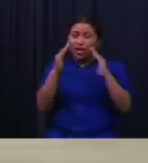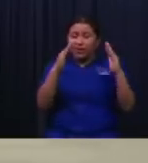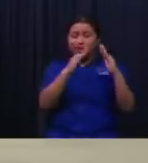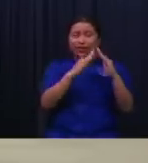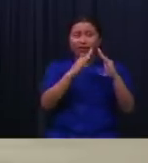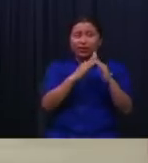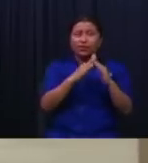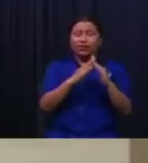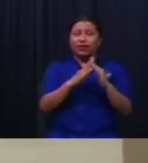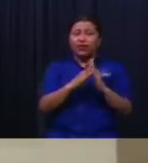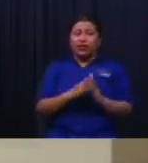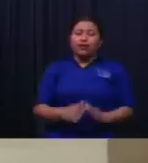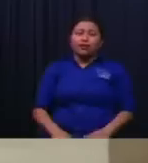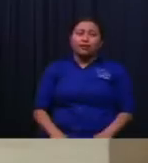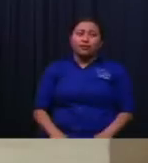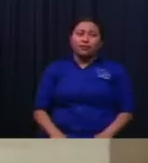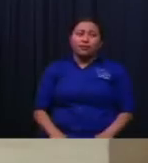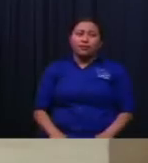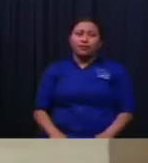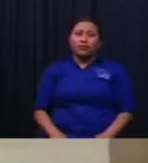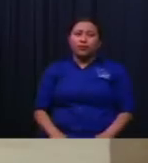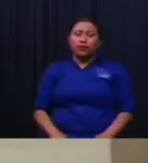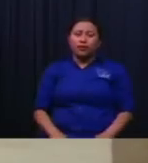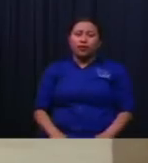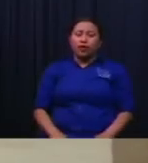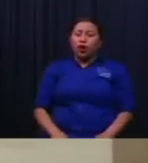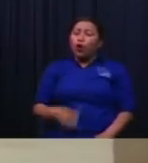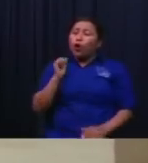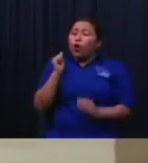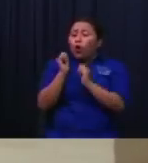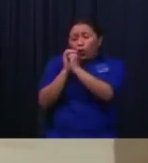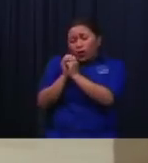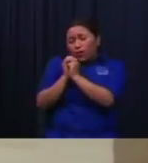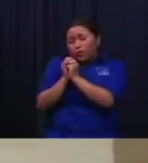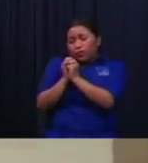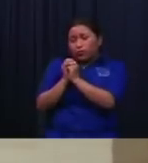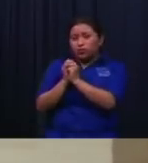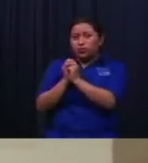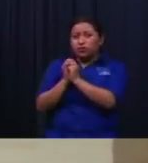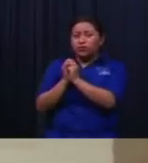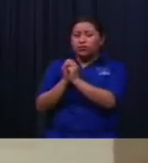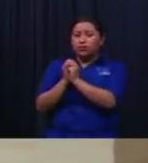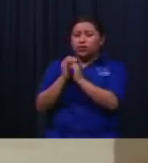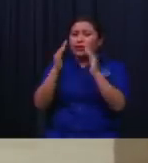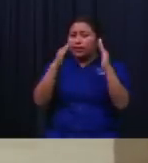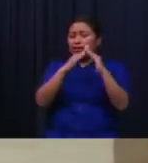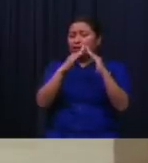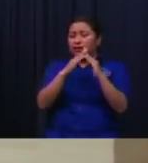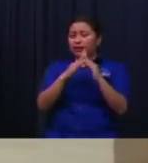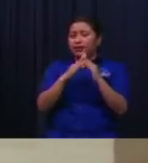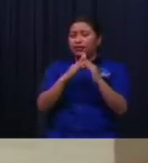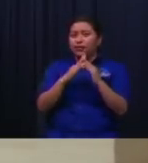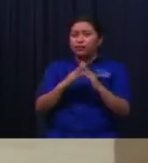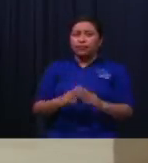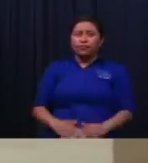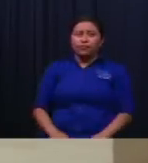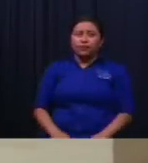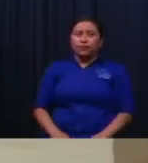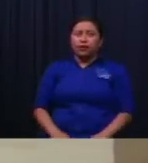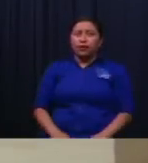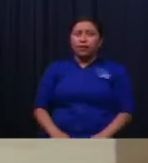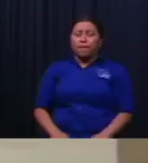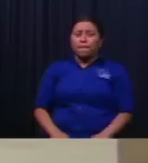nenes. Y me dice, oremos por la casa. Oremos otro. Amén, le digo. Pero ahorita, le digo. Ahorita de una vez.